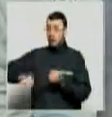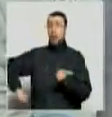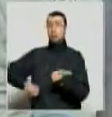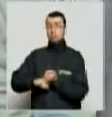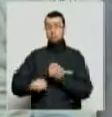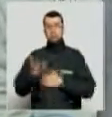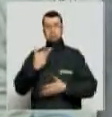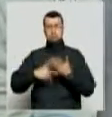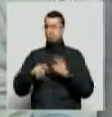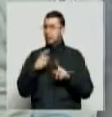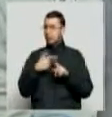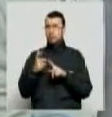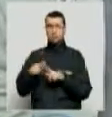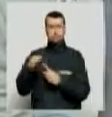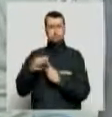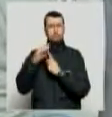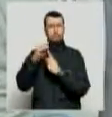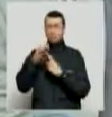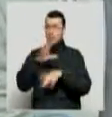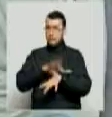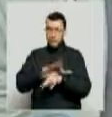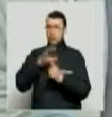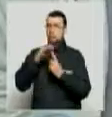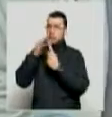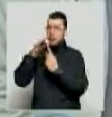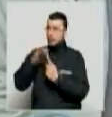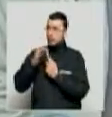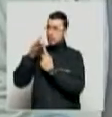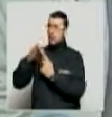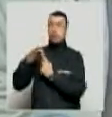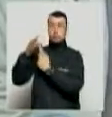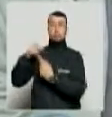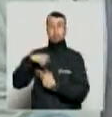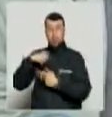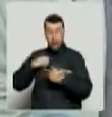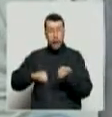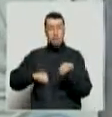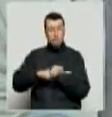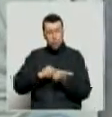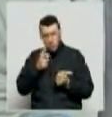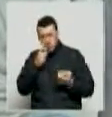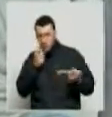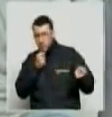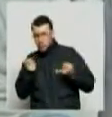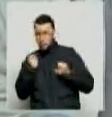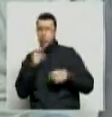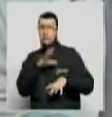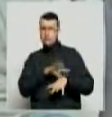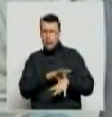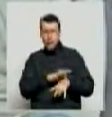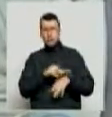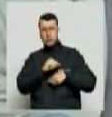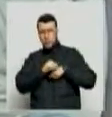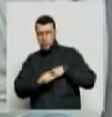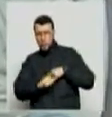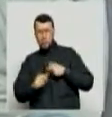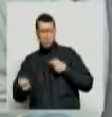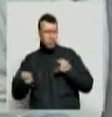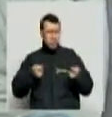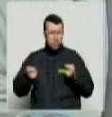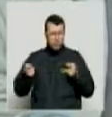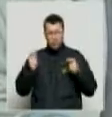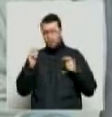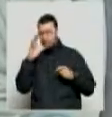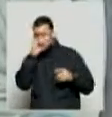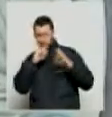diferentes especialidades para que el paciente tenga ese apoyo y soporte médico, clínico y de estudio diagnóstico para